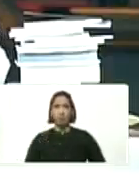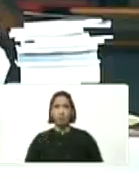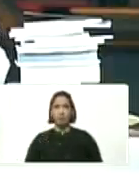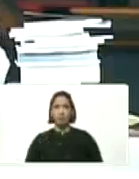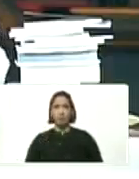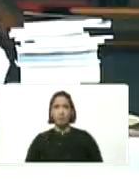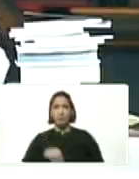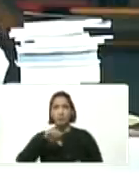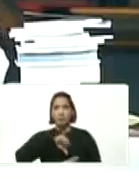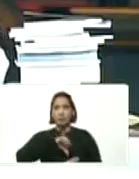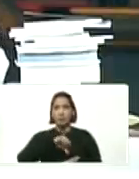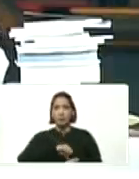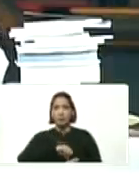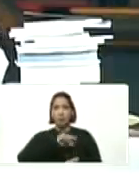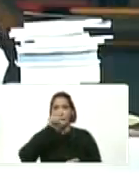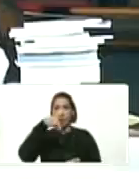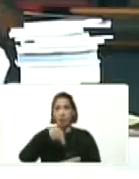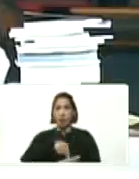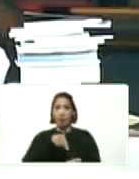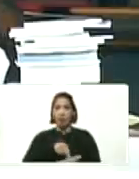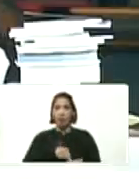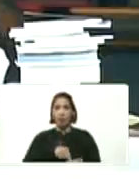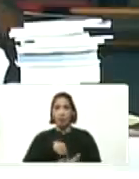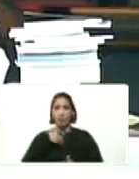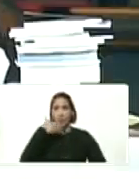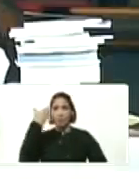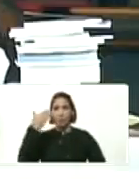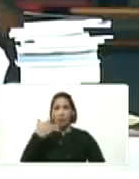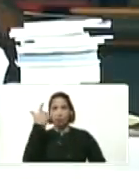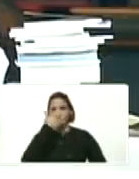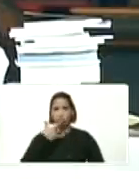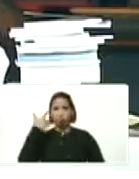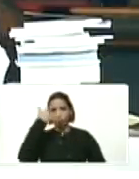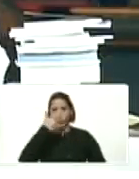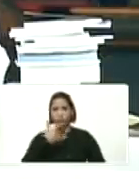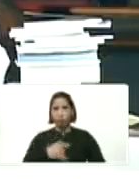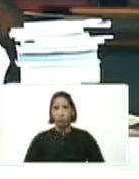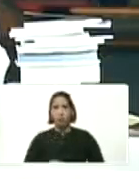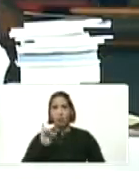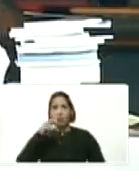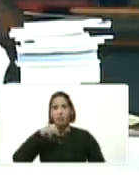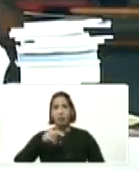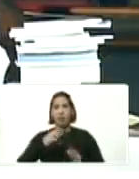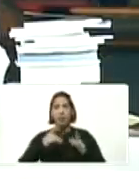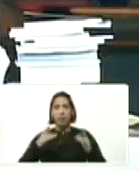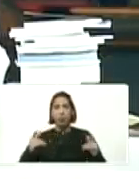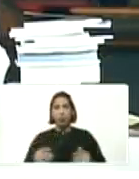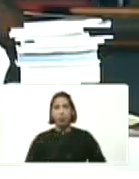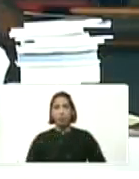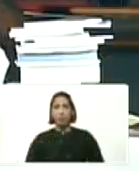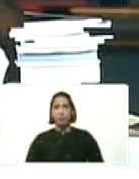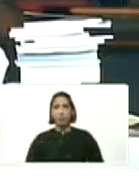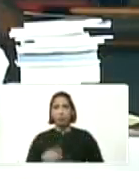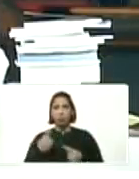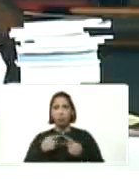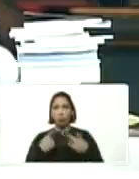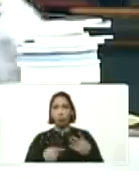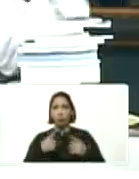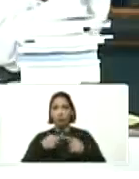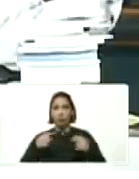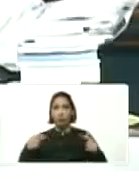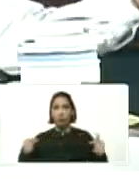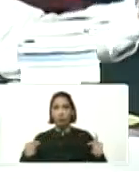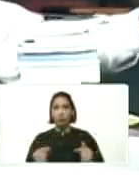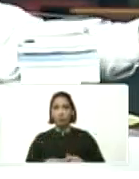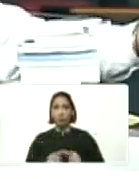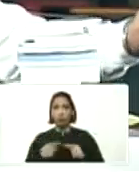Irán, Qatar, Arabia Saudita, Indonesia. Walter Clarence Endara, secretario